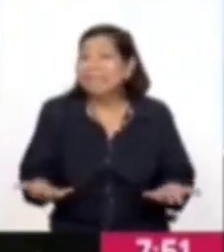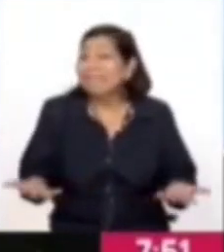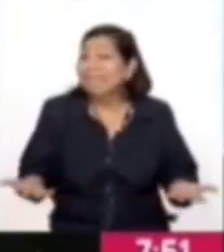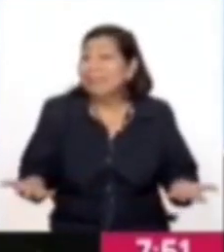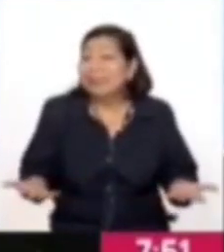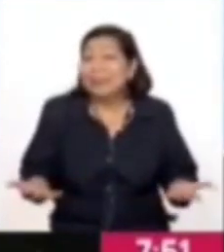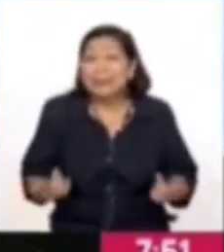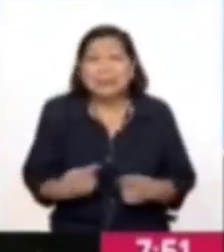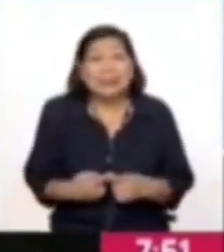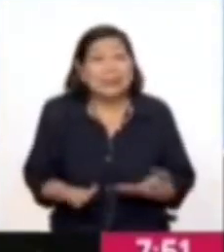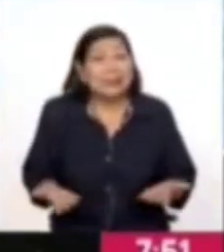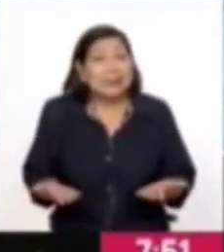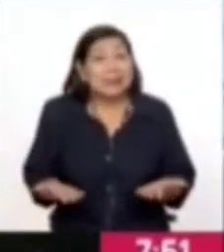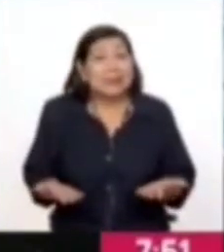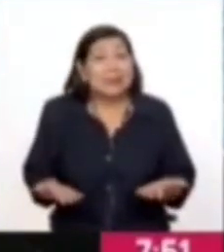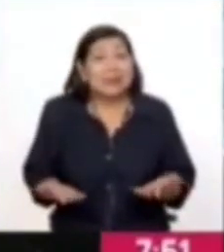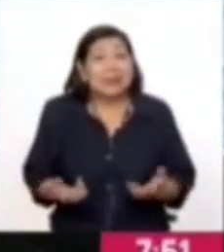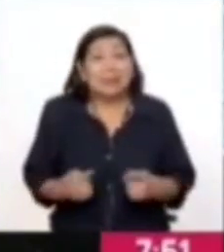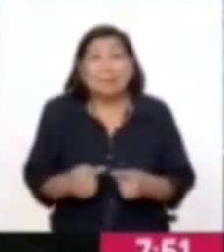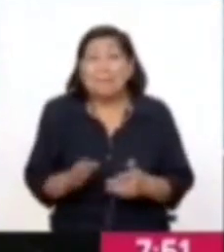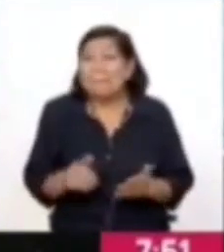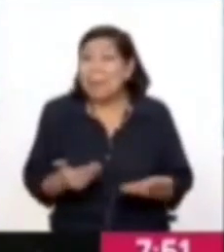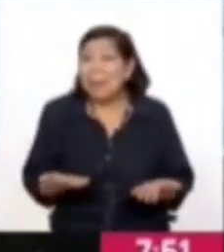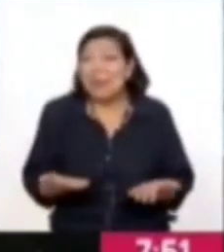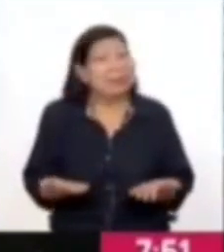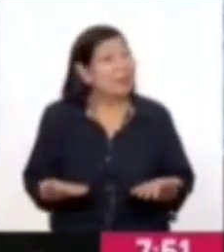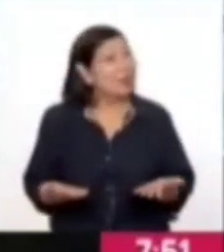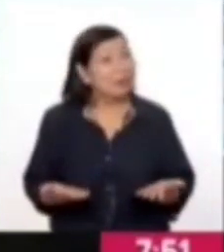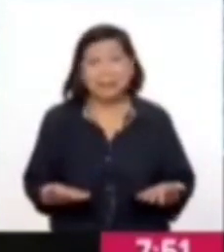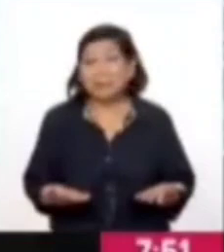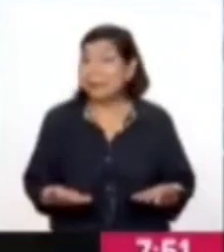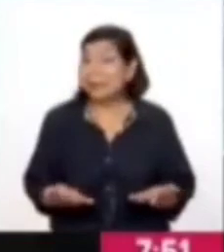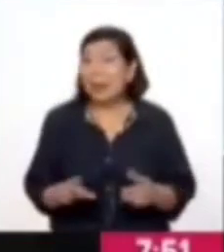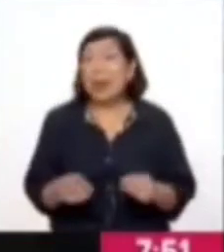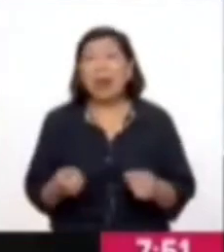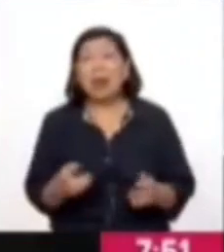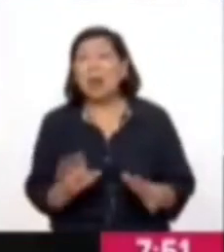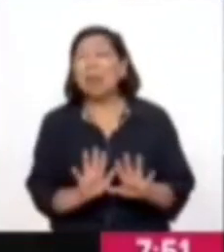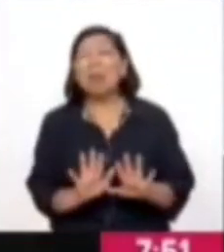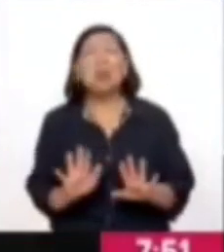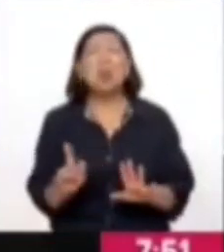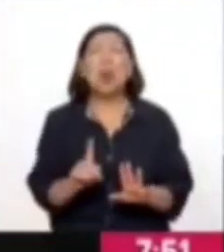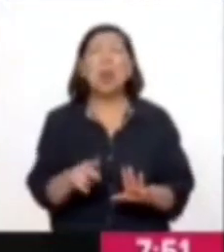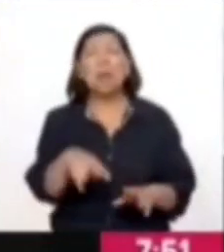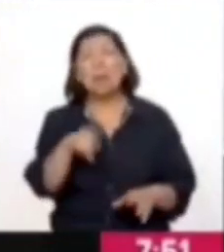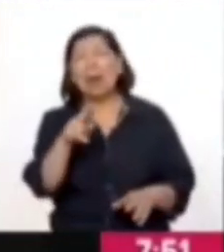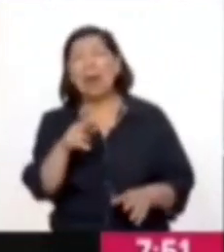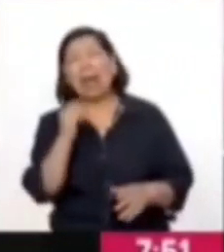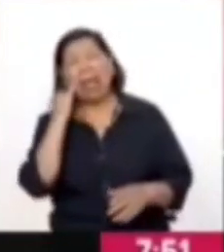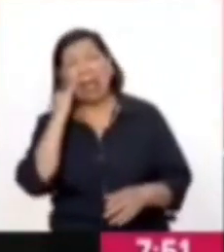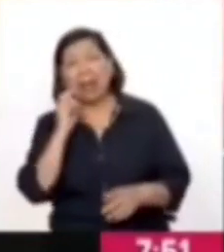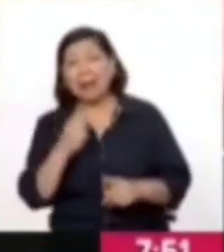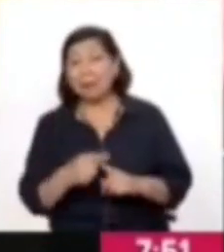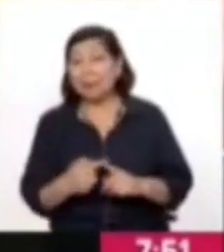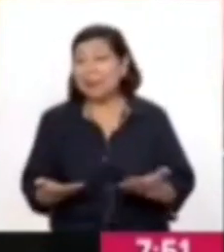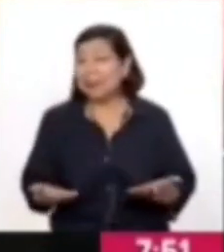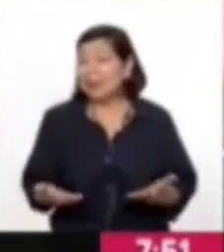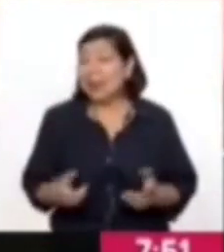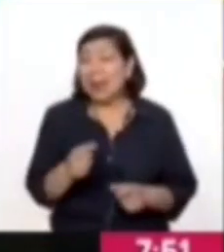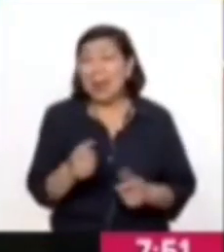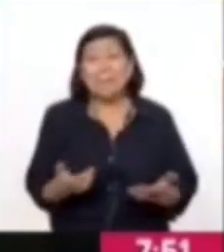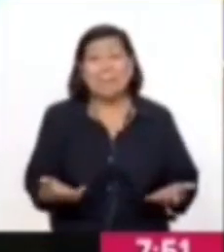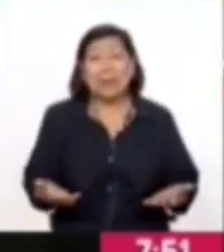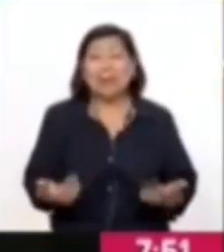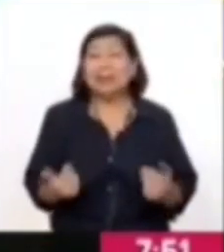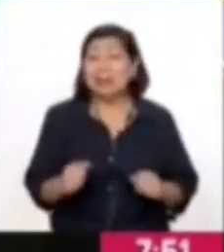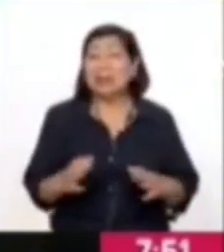estas gripes terminan siendo pulmonías, ¿no? Estos temblorcitos Exacto. terminan siendo terremotos. Exacto. Y tú lo has dicho, pues, ¿no? La